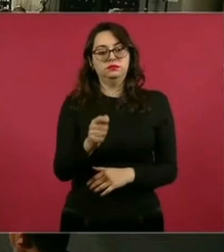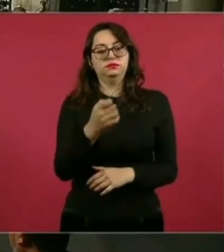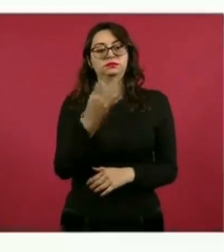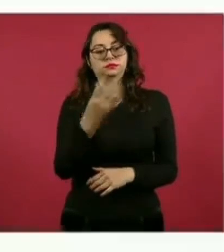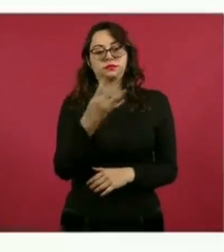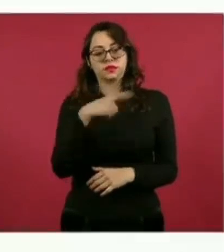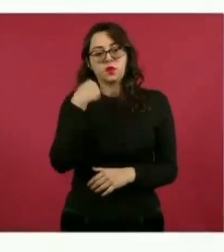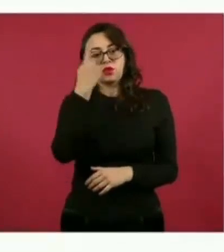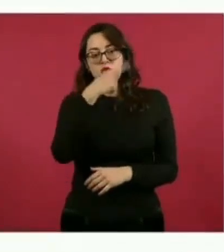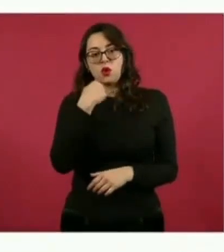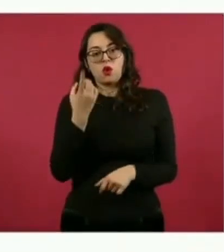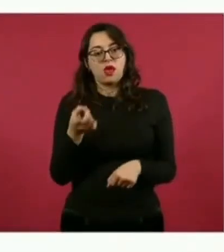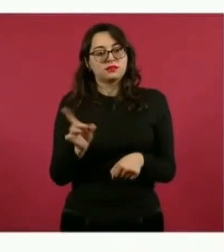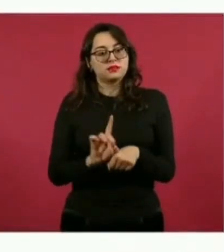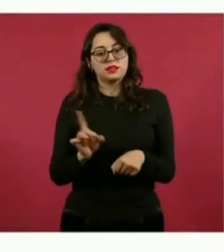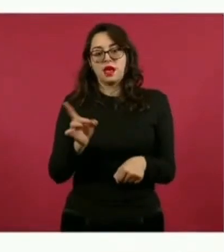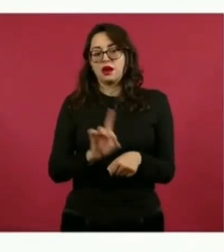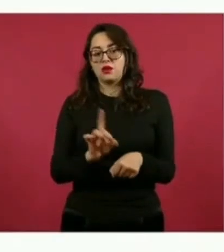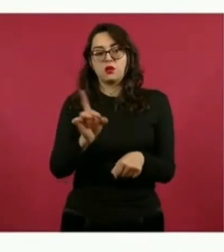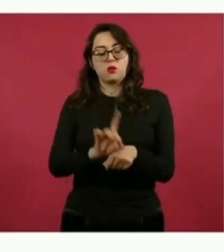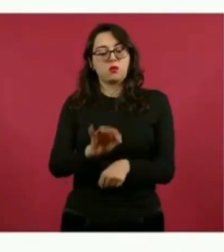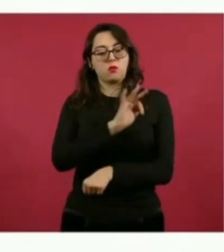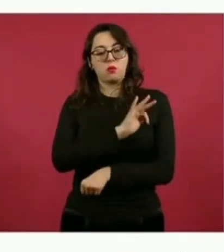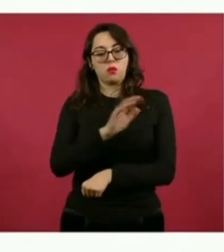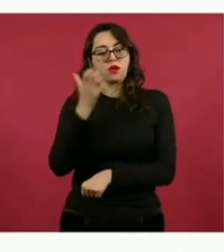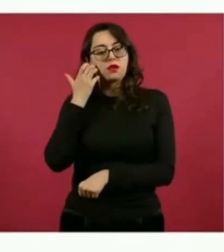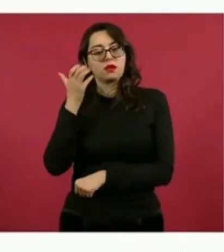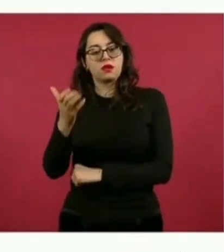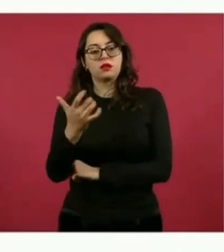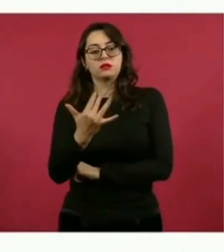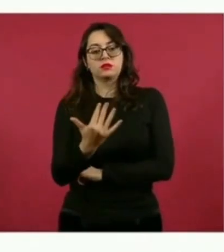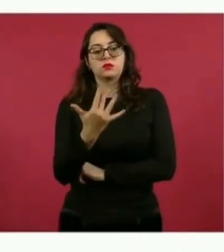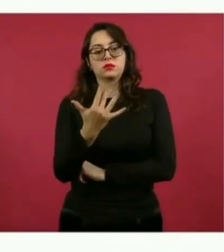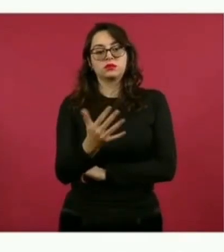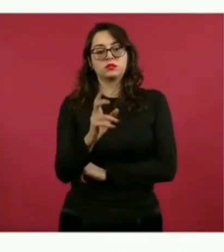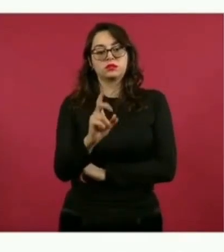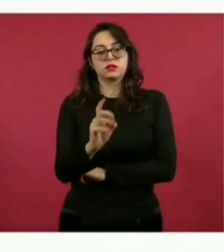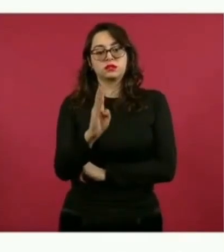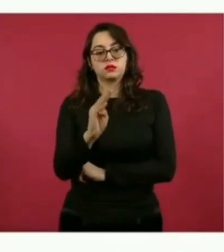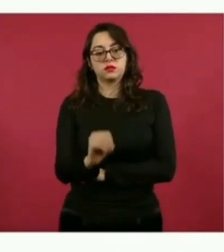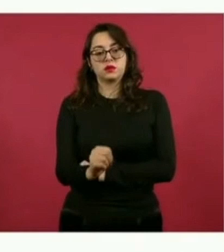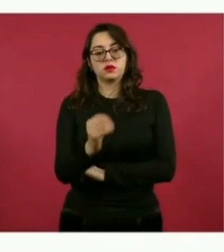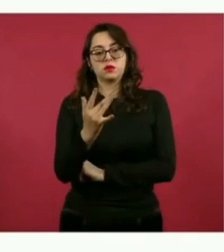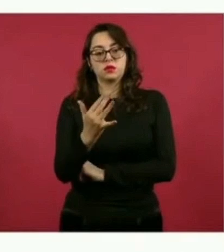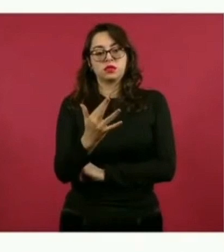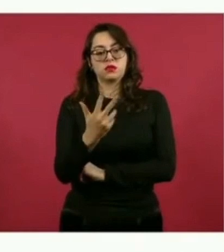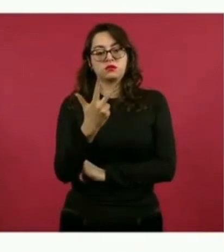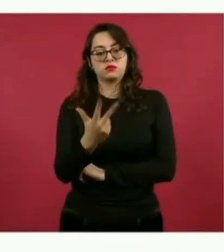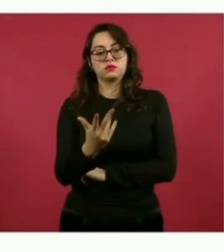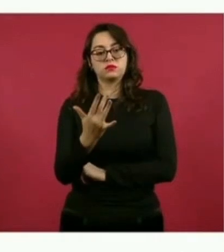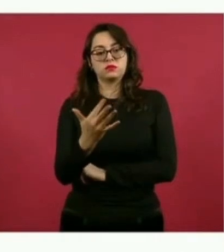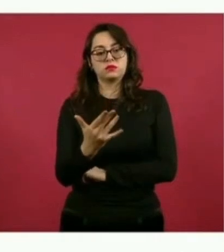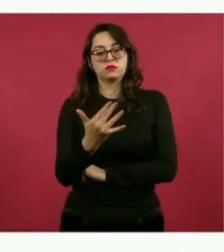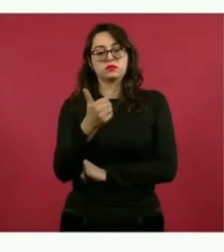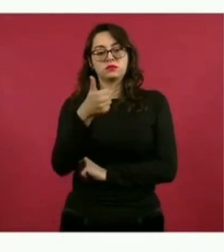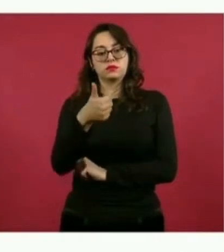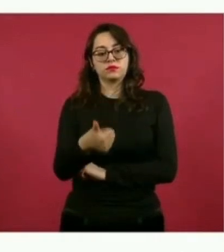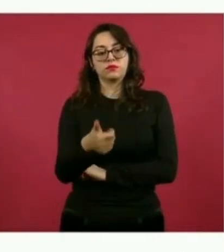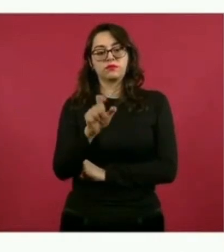24 horas los 7 días de la semana, que es el 55 39